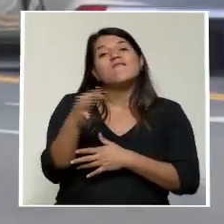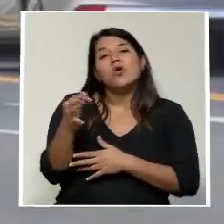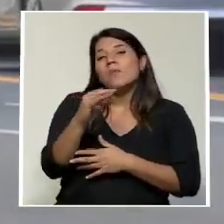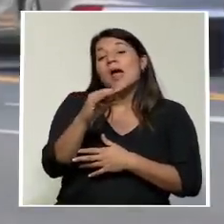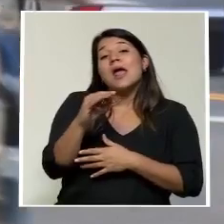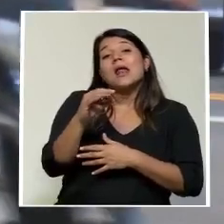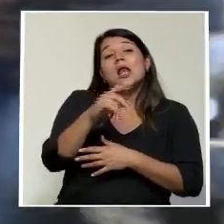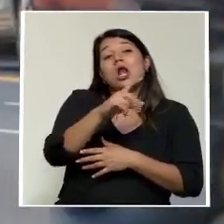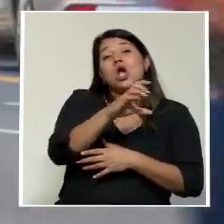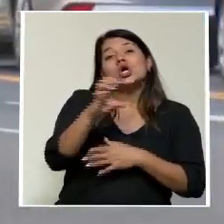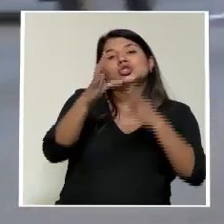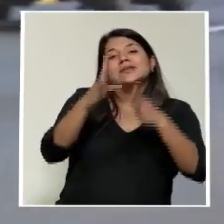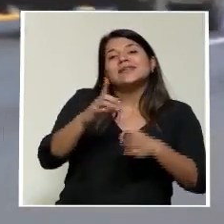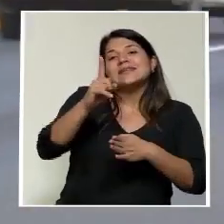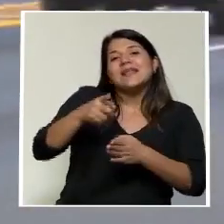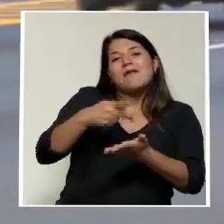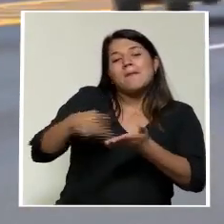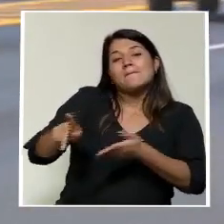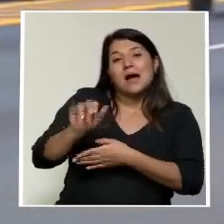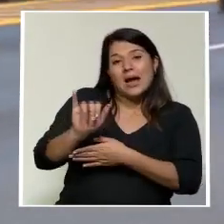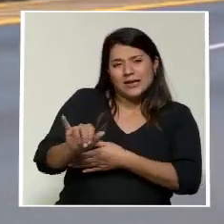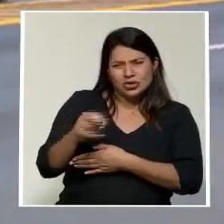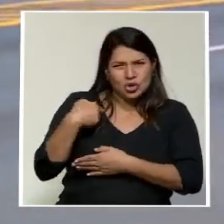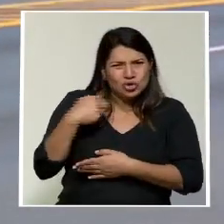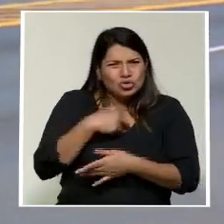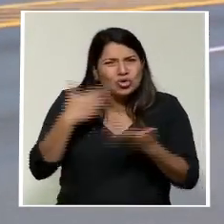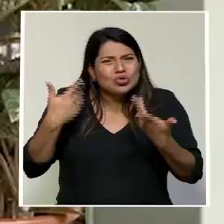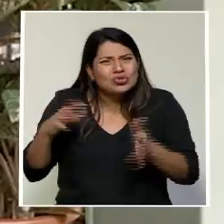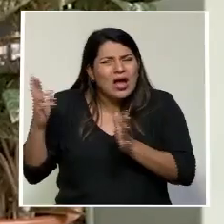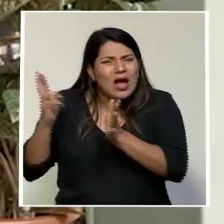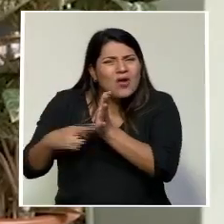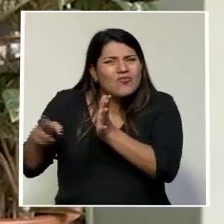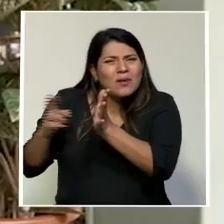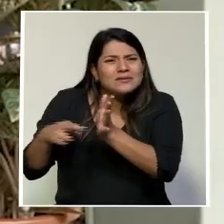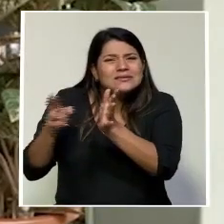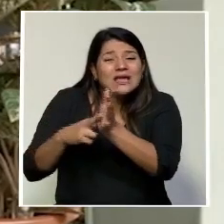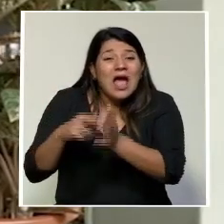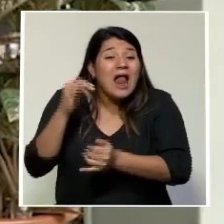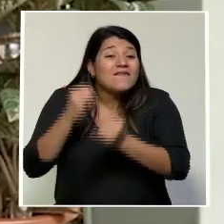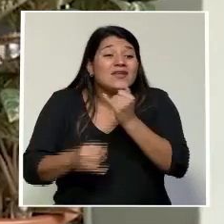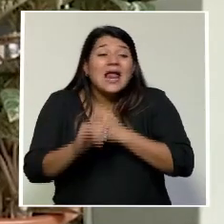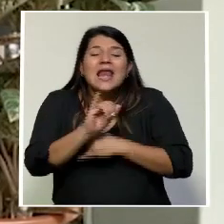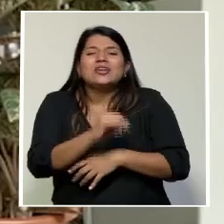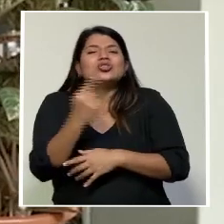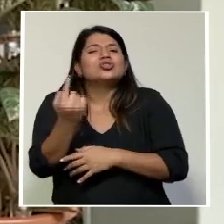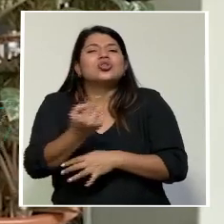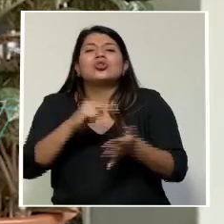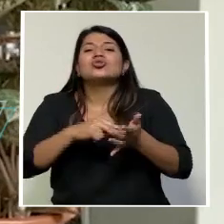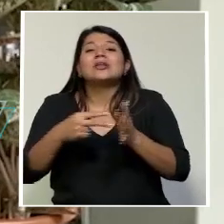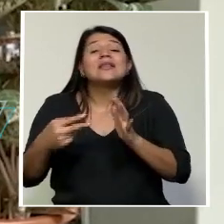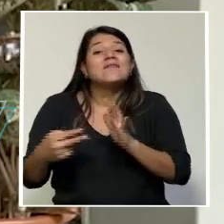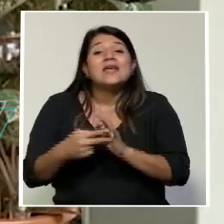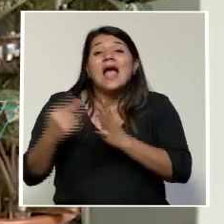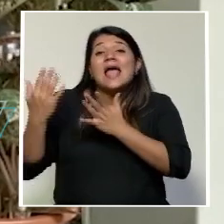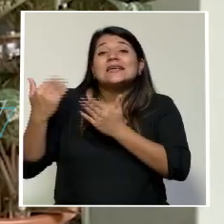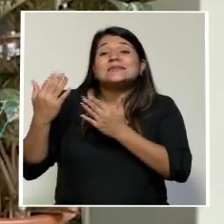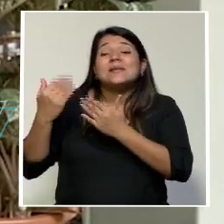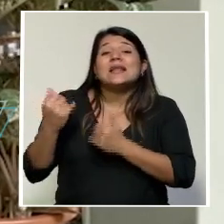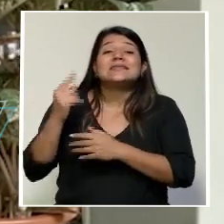insistido durante muchas semanas en que al final de cuentas esto no será más que una ilusión pasajera, porque esa